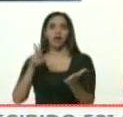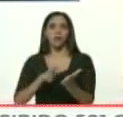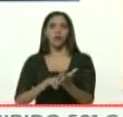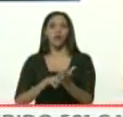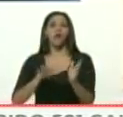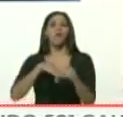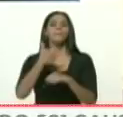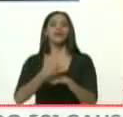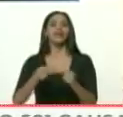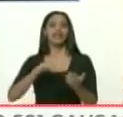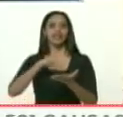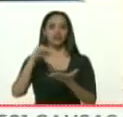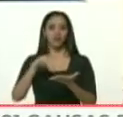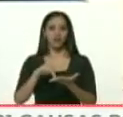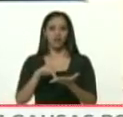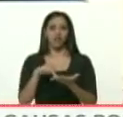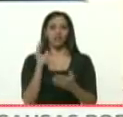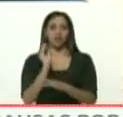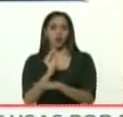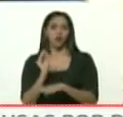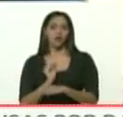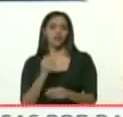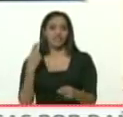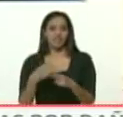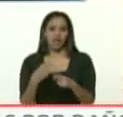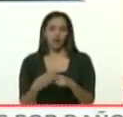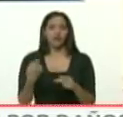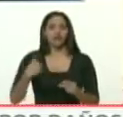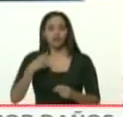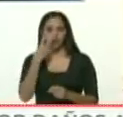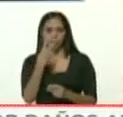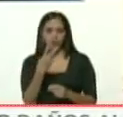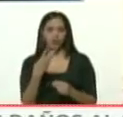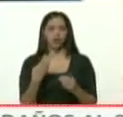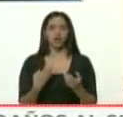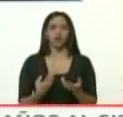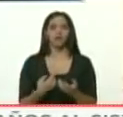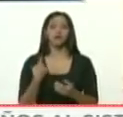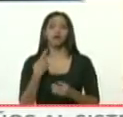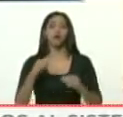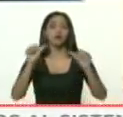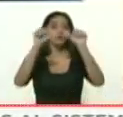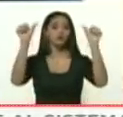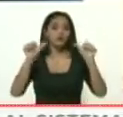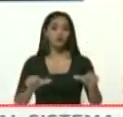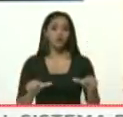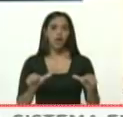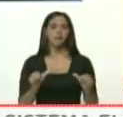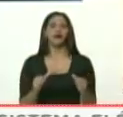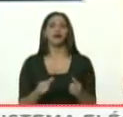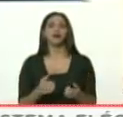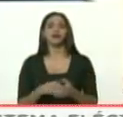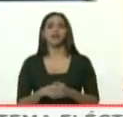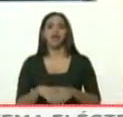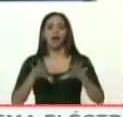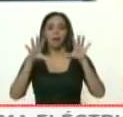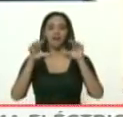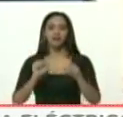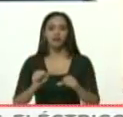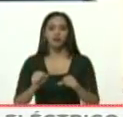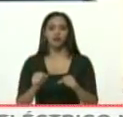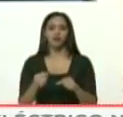plan nacional de gestión de riesgo que tiene que ver con, primero, un sistema de prevención ante amenazas